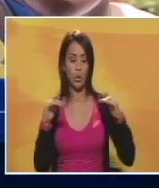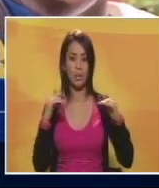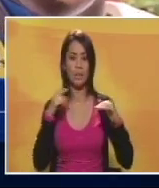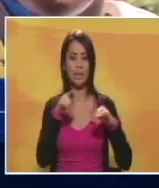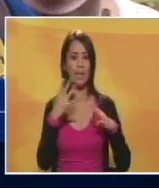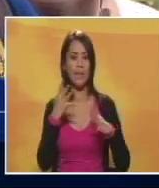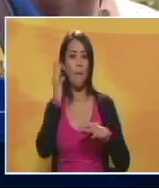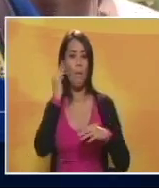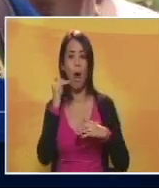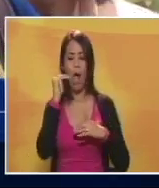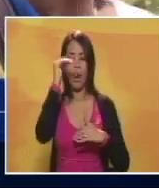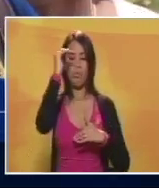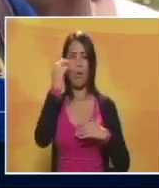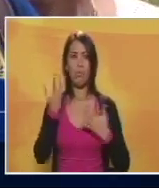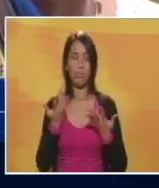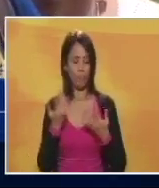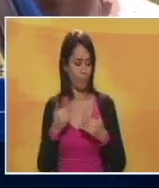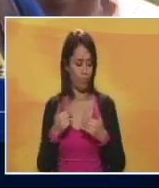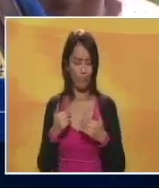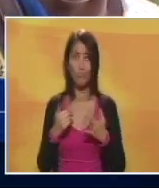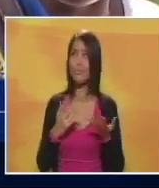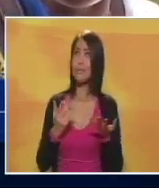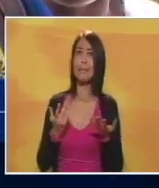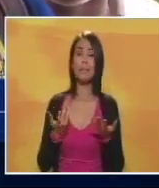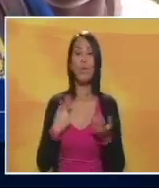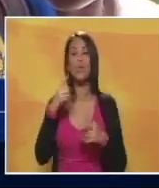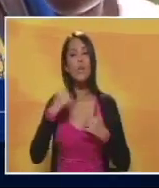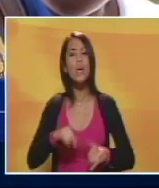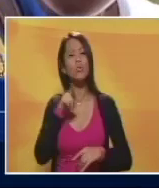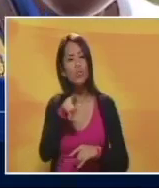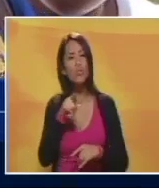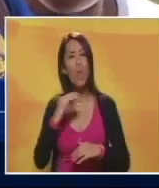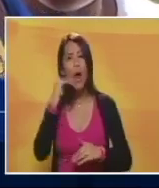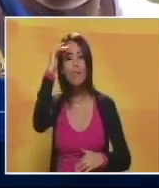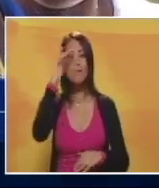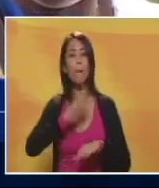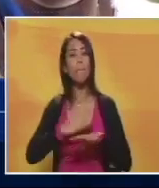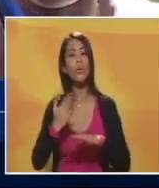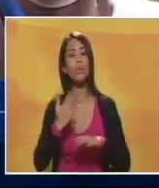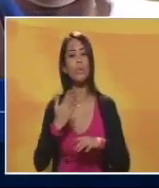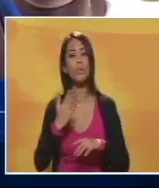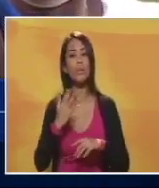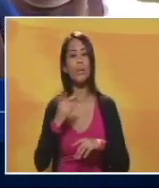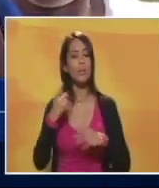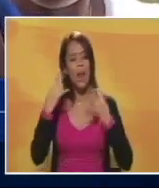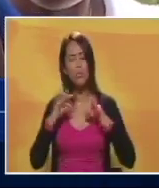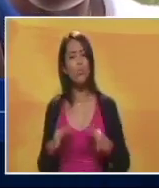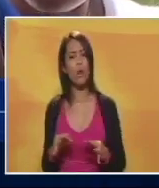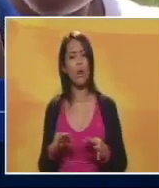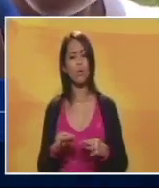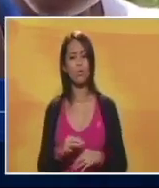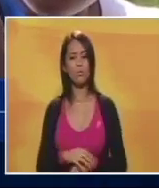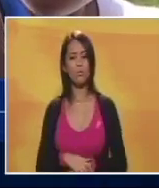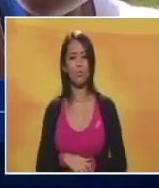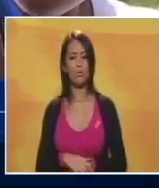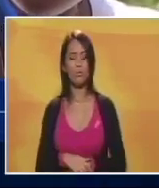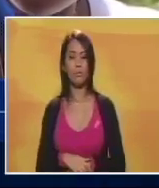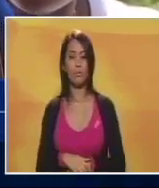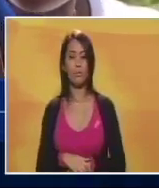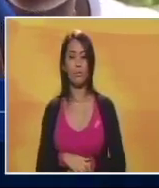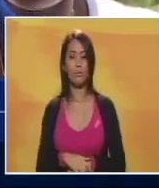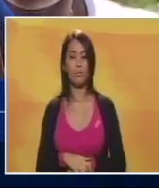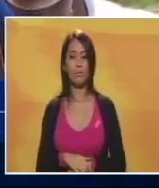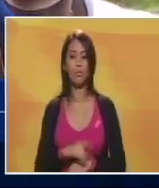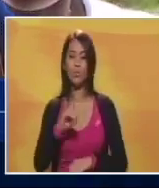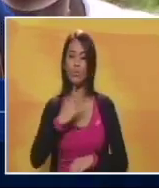era ella y llegaba siempre a la casa y le decía, no hija, tú eres alta porque tú eres alta de naturaleza, no porque tienes